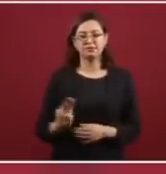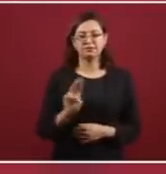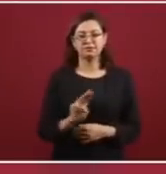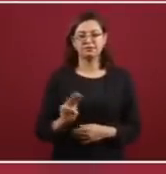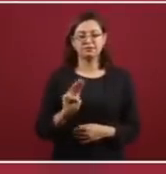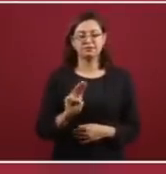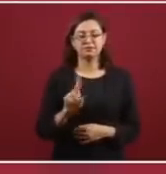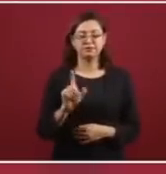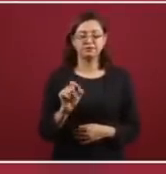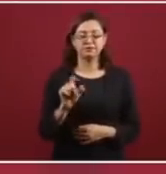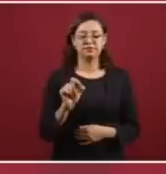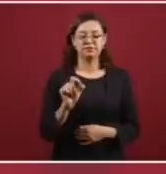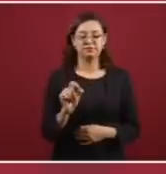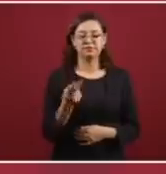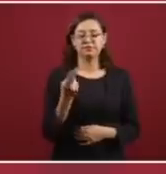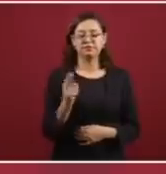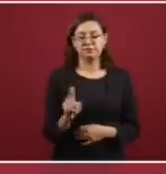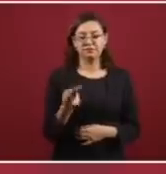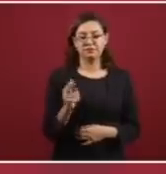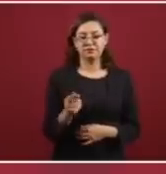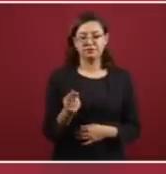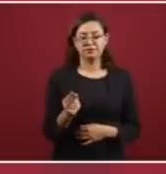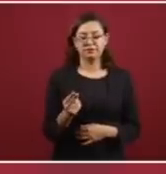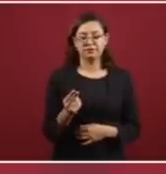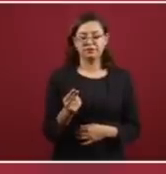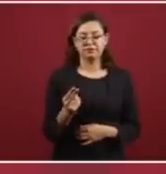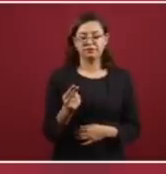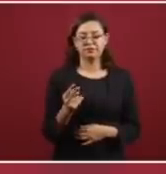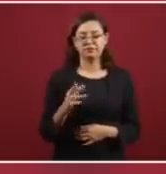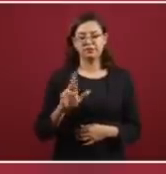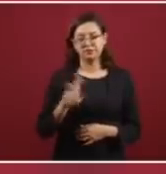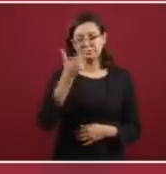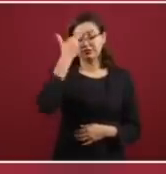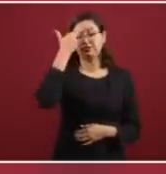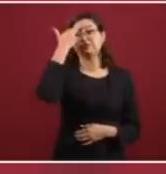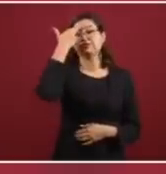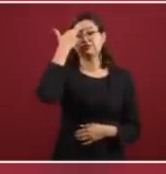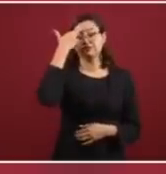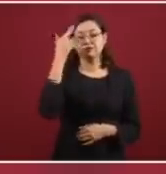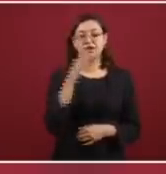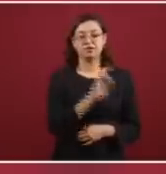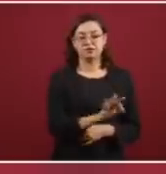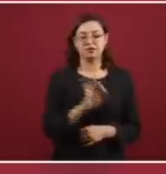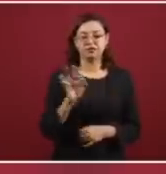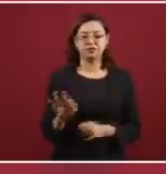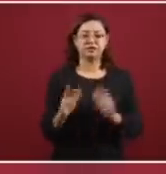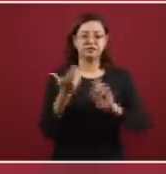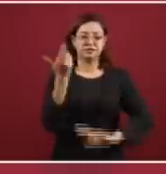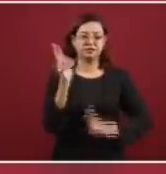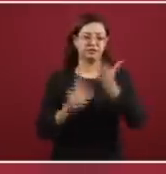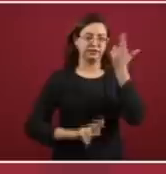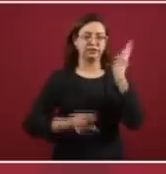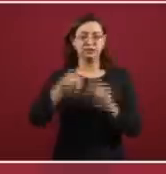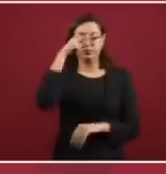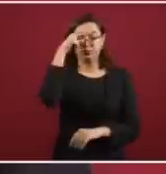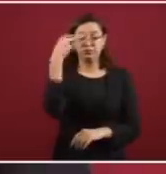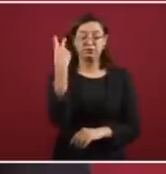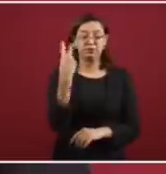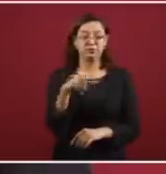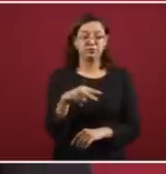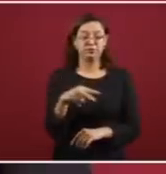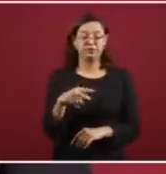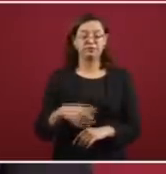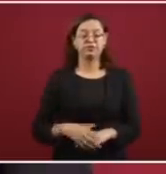el 20 de noviembre, vamos a recordar la Revolución Mexicana